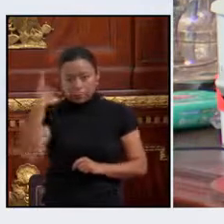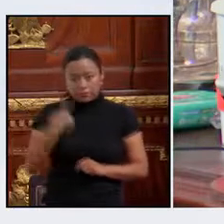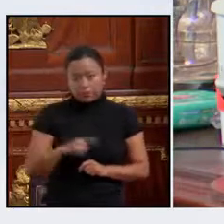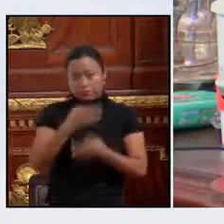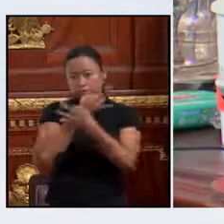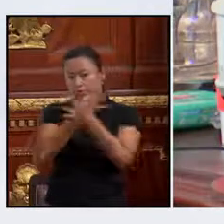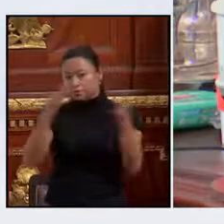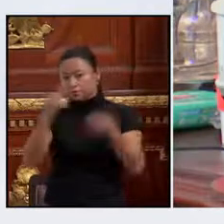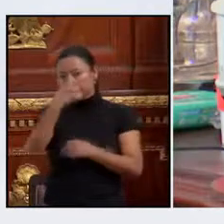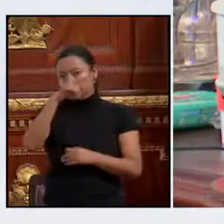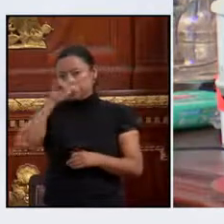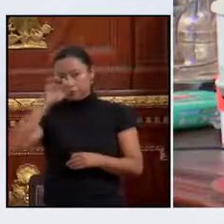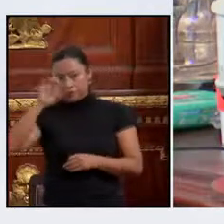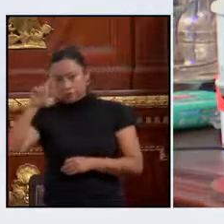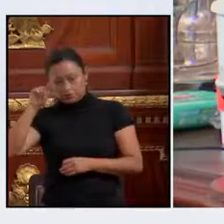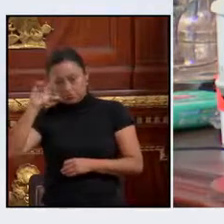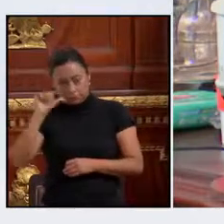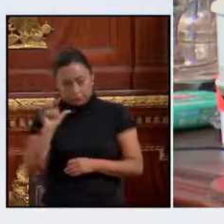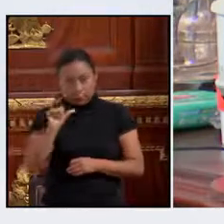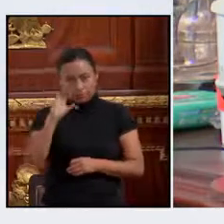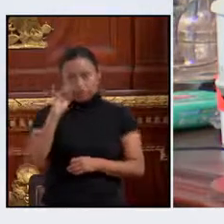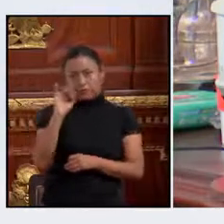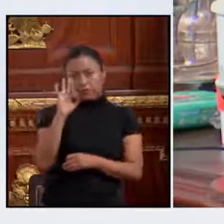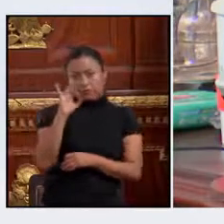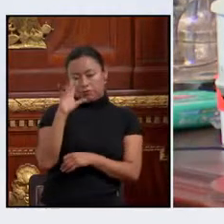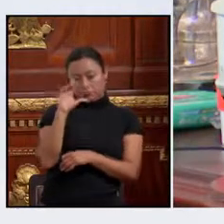Gaceta Oficial de la Ciudad de México.